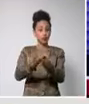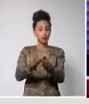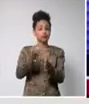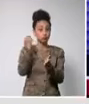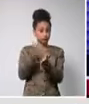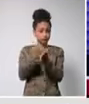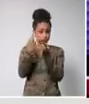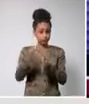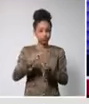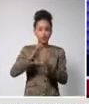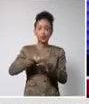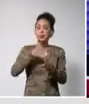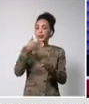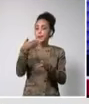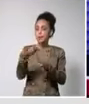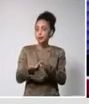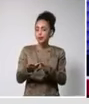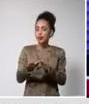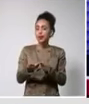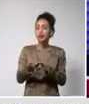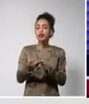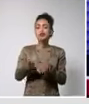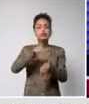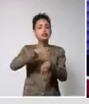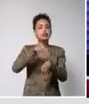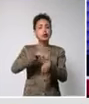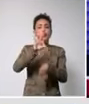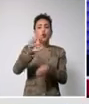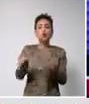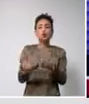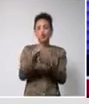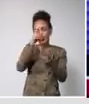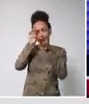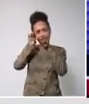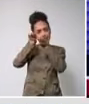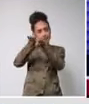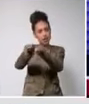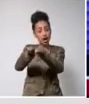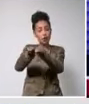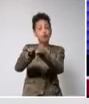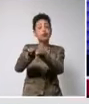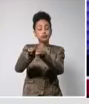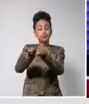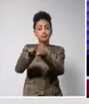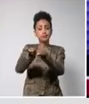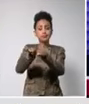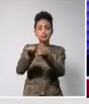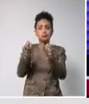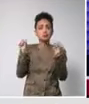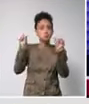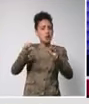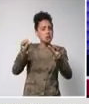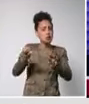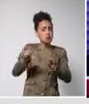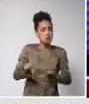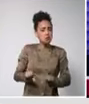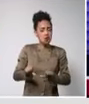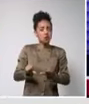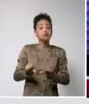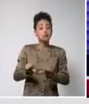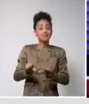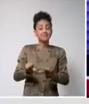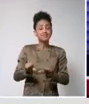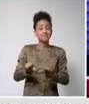una estadía de 8 días ingresado con un empeoramiento de su cuadro clínico, en